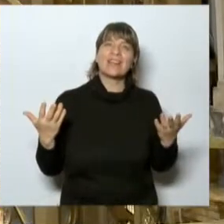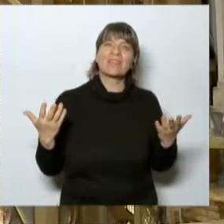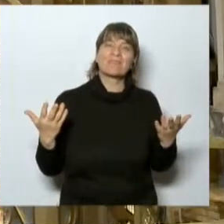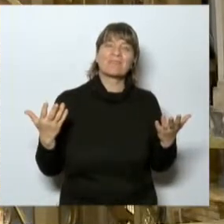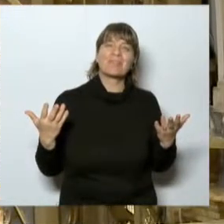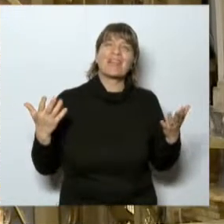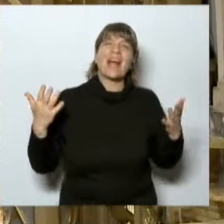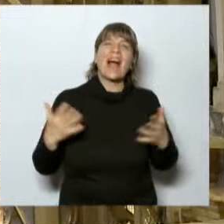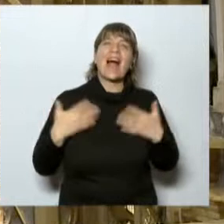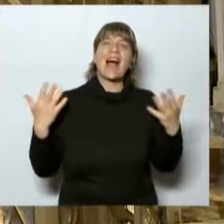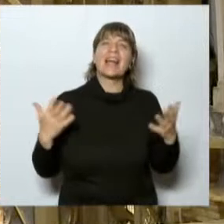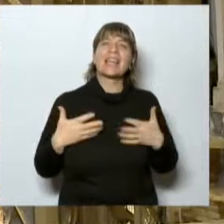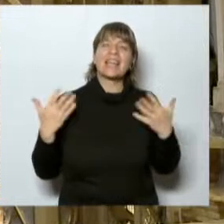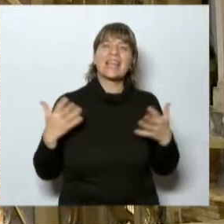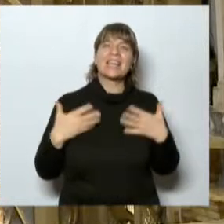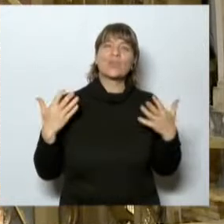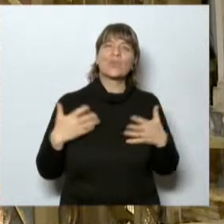aleluya,